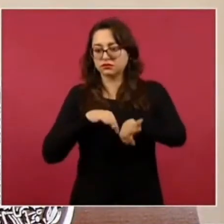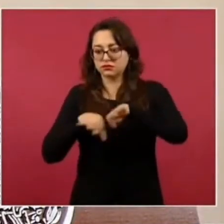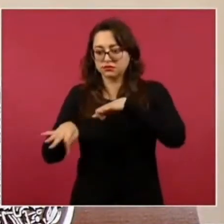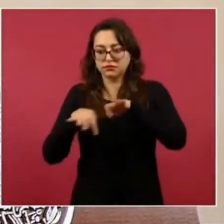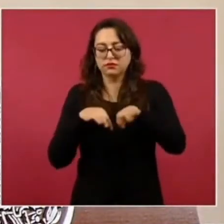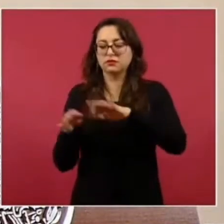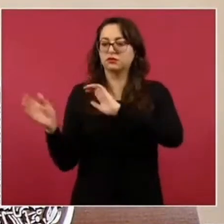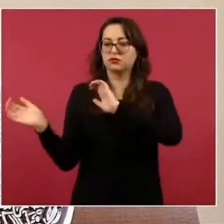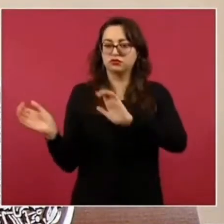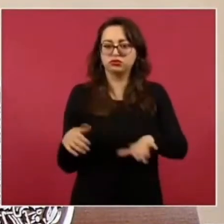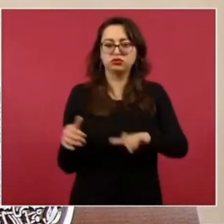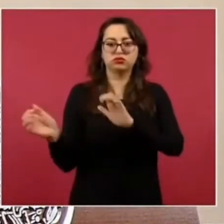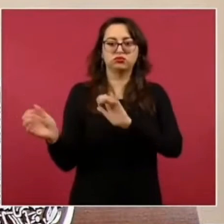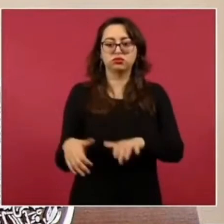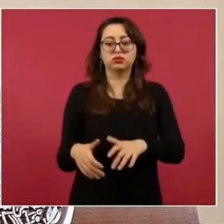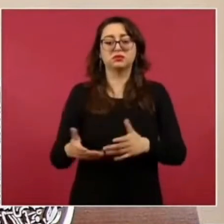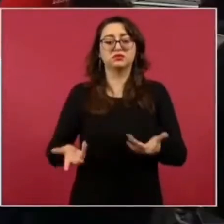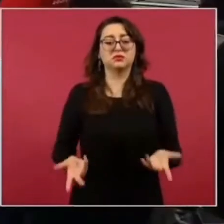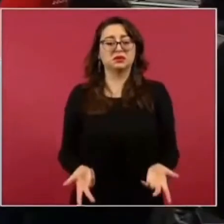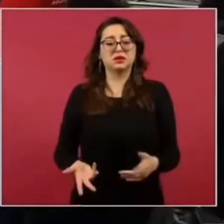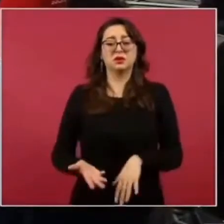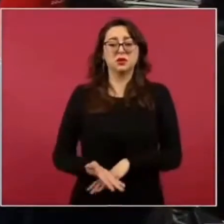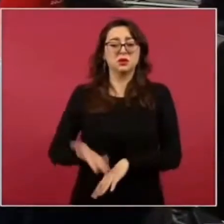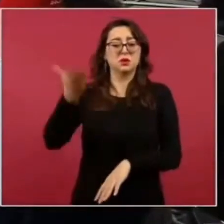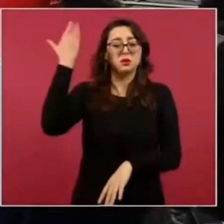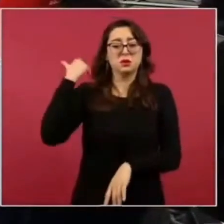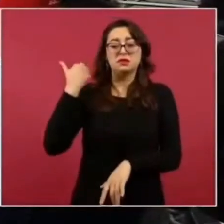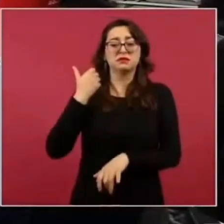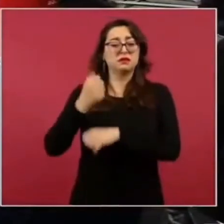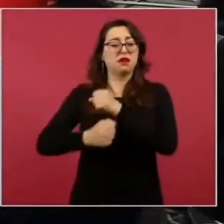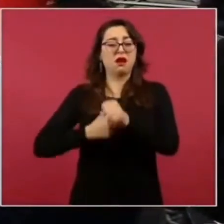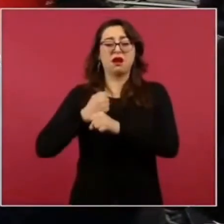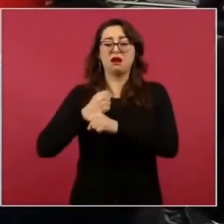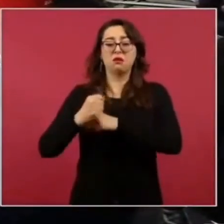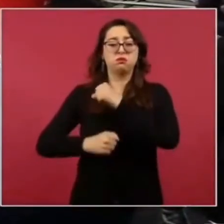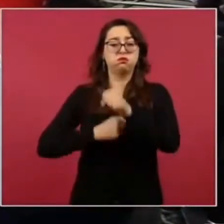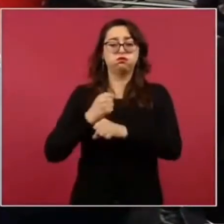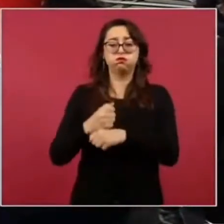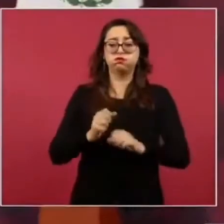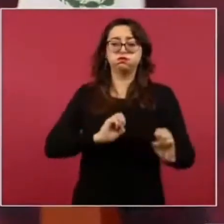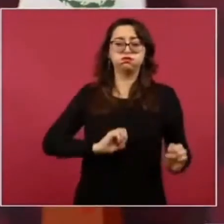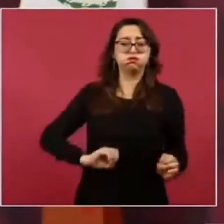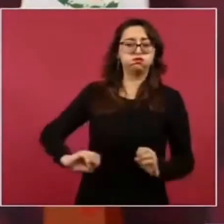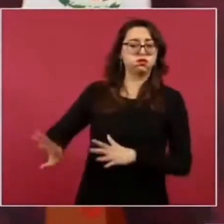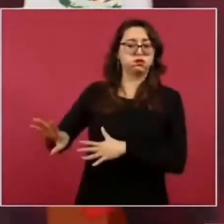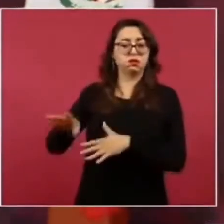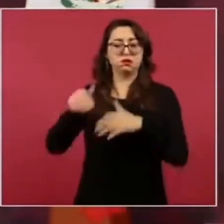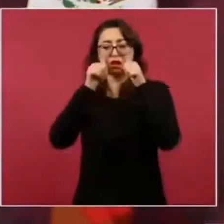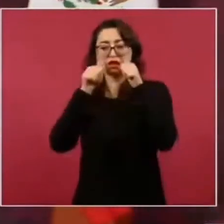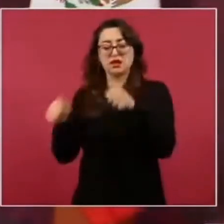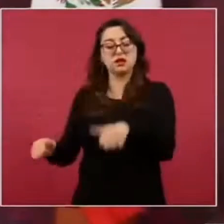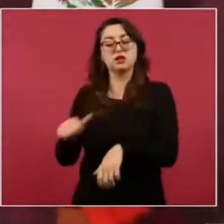empleos, algo que no sucedía en décadas.